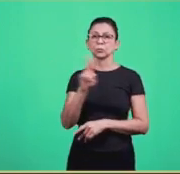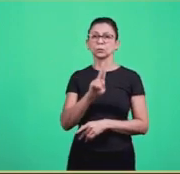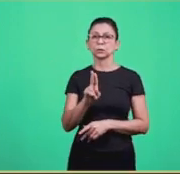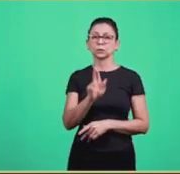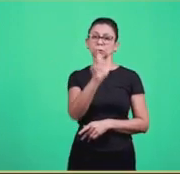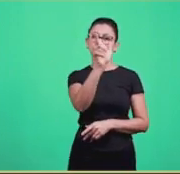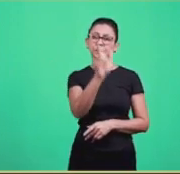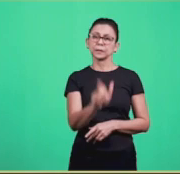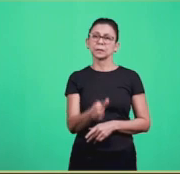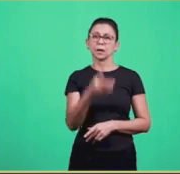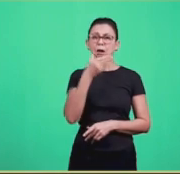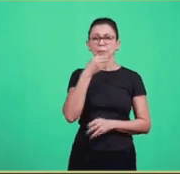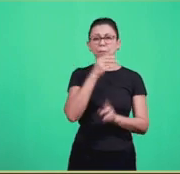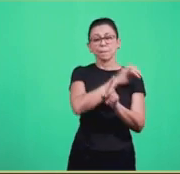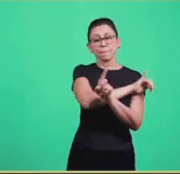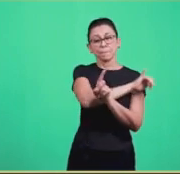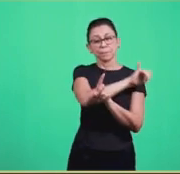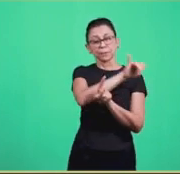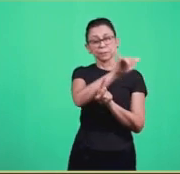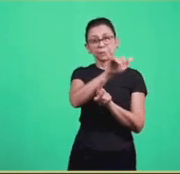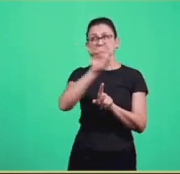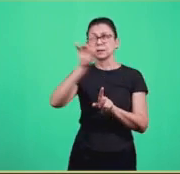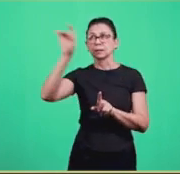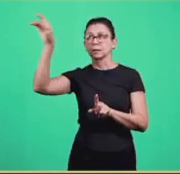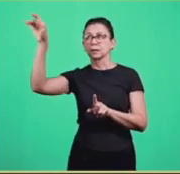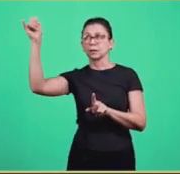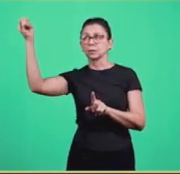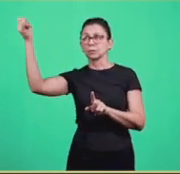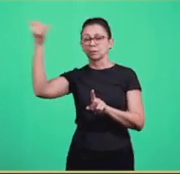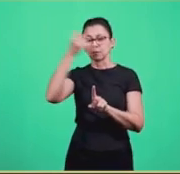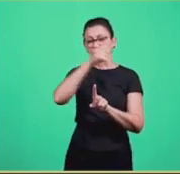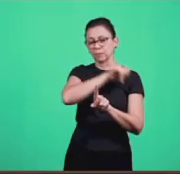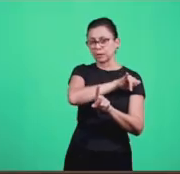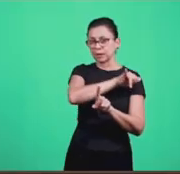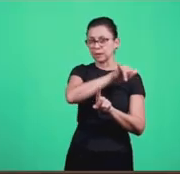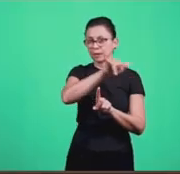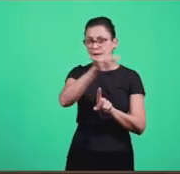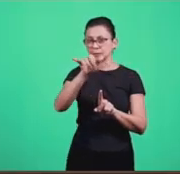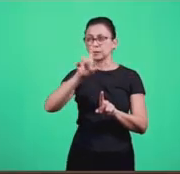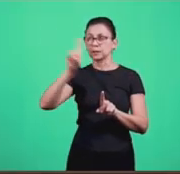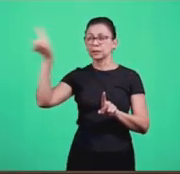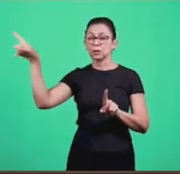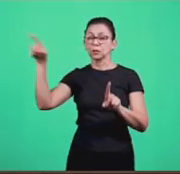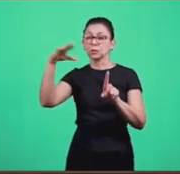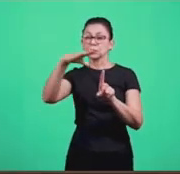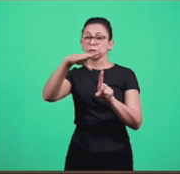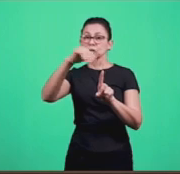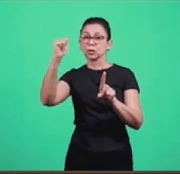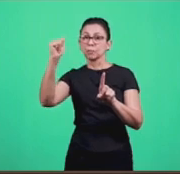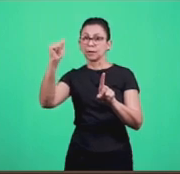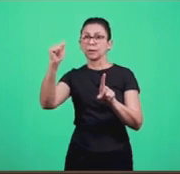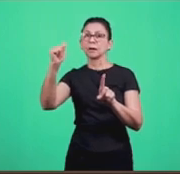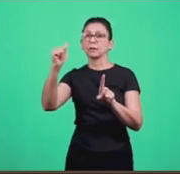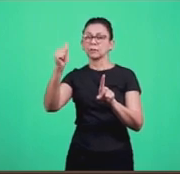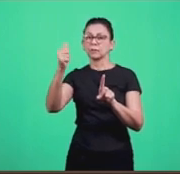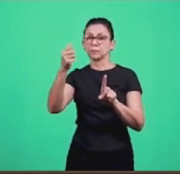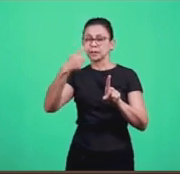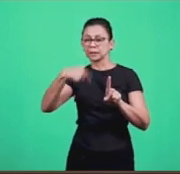pueblo a través de los profetas. ¿Quién eran los profetas? Los profetas eran hombres llamados por